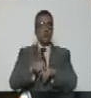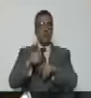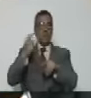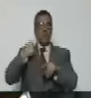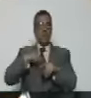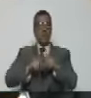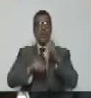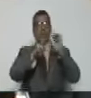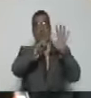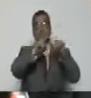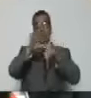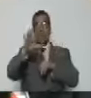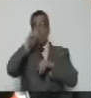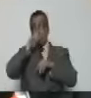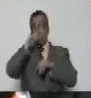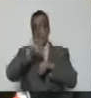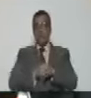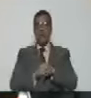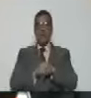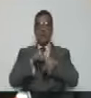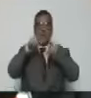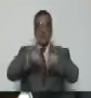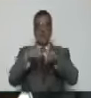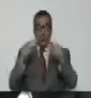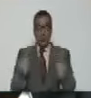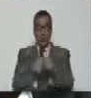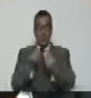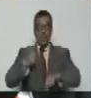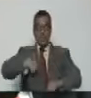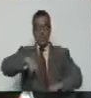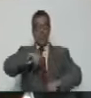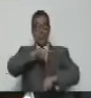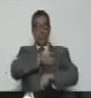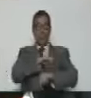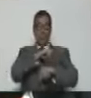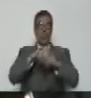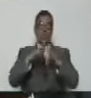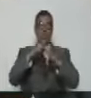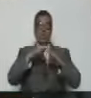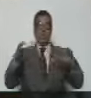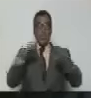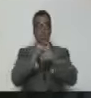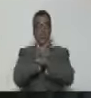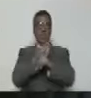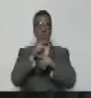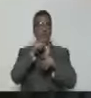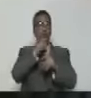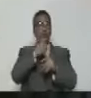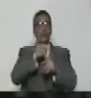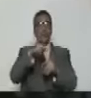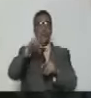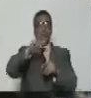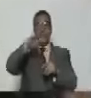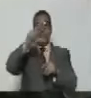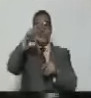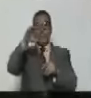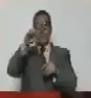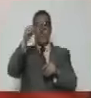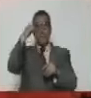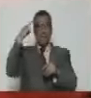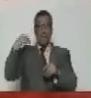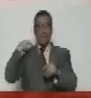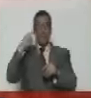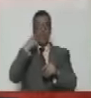estuviese cumpliendo 75 años y está aquí con nosotros el espíritu del gran periodista y educador Earle Herrera. Honor